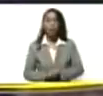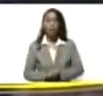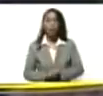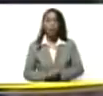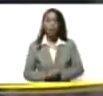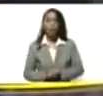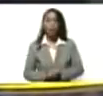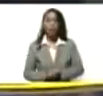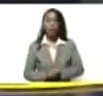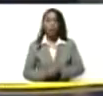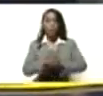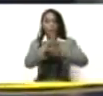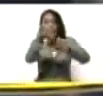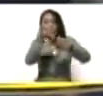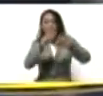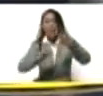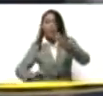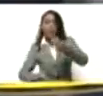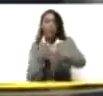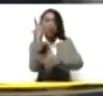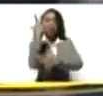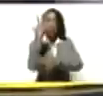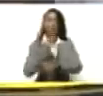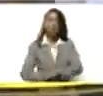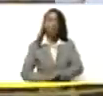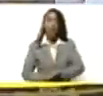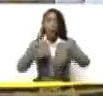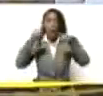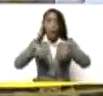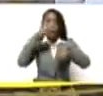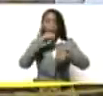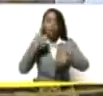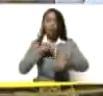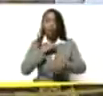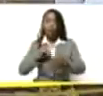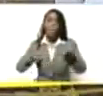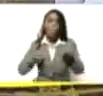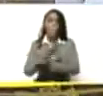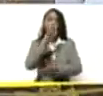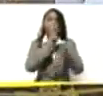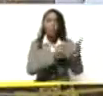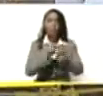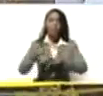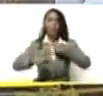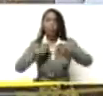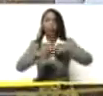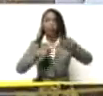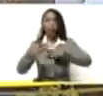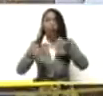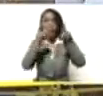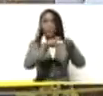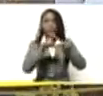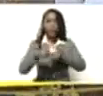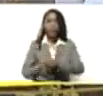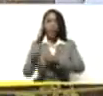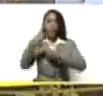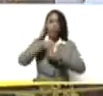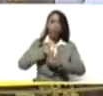una línea fundamental este año vamos a impulsar planes especiales de producción agrícola intra alva